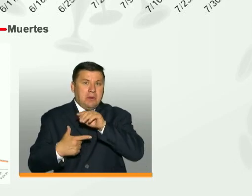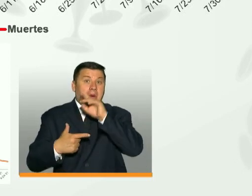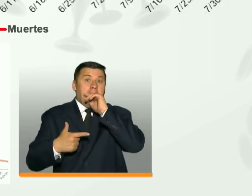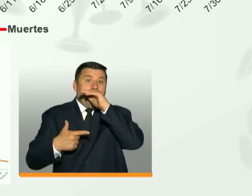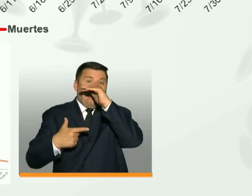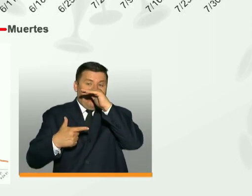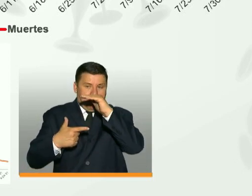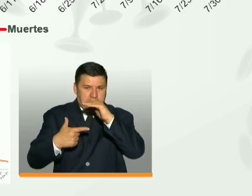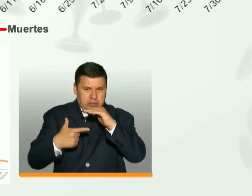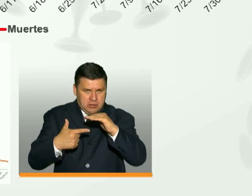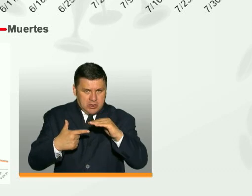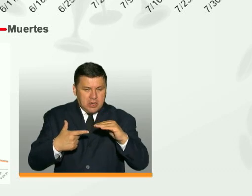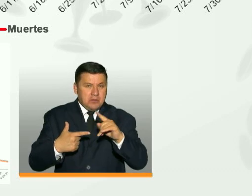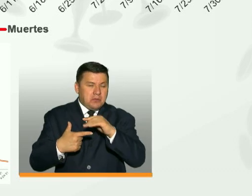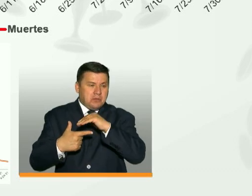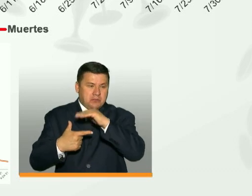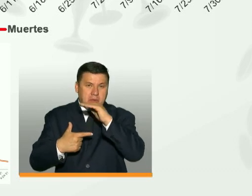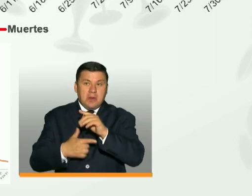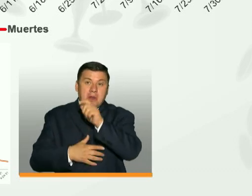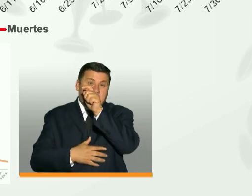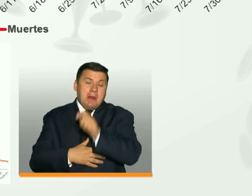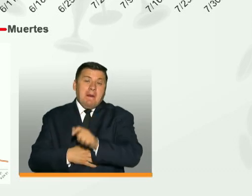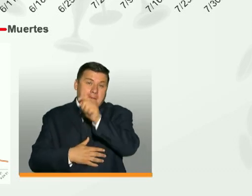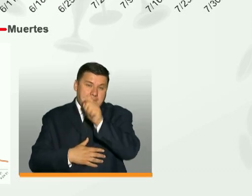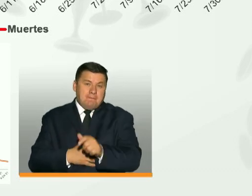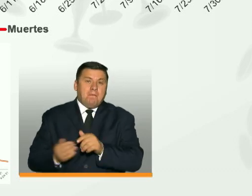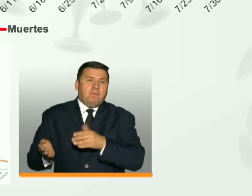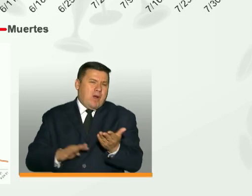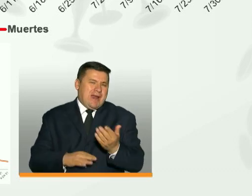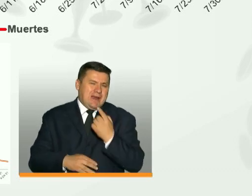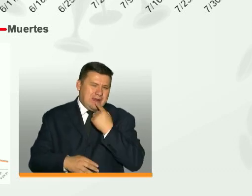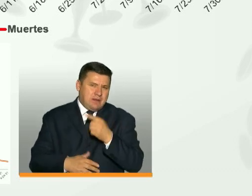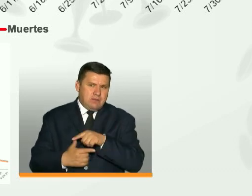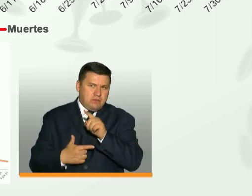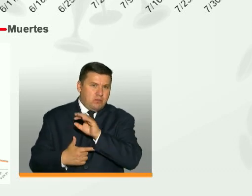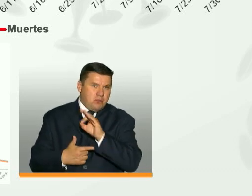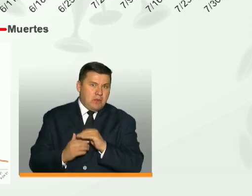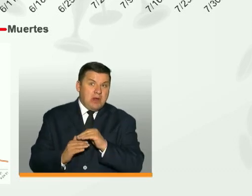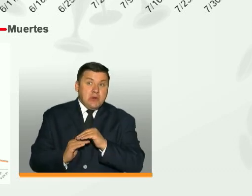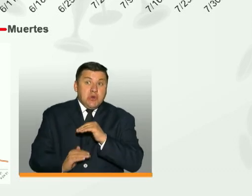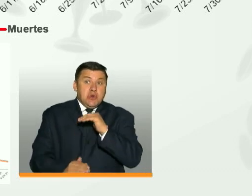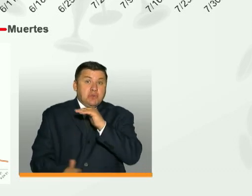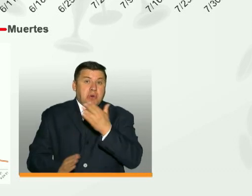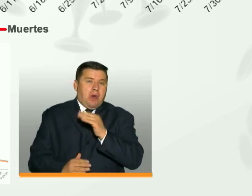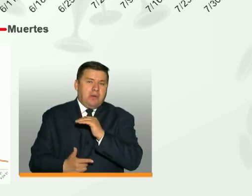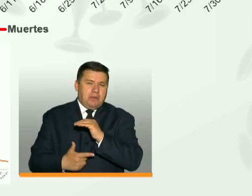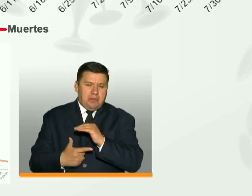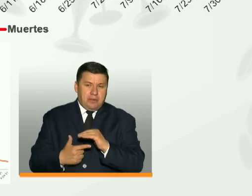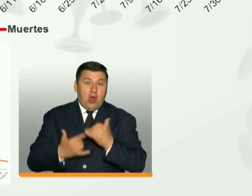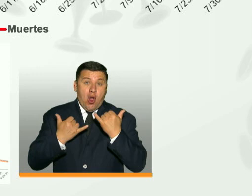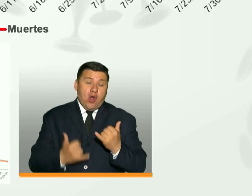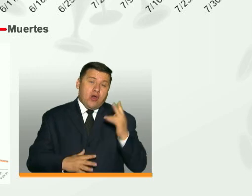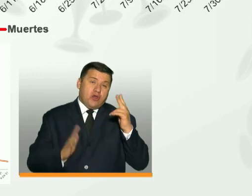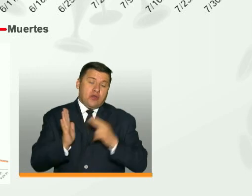baja o personas que mueren relativamente baja. Y en este momento llevamos